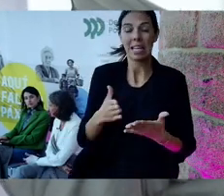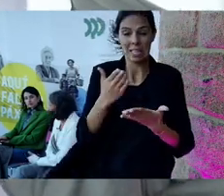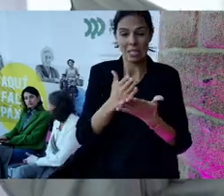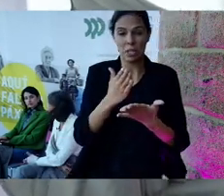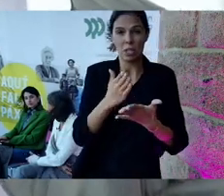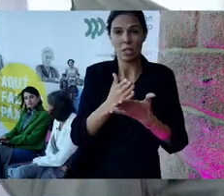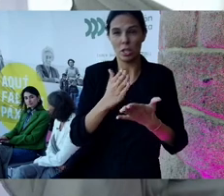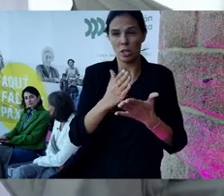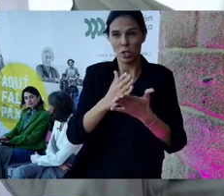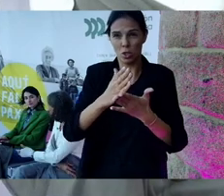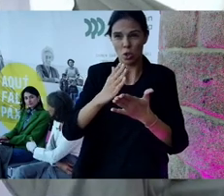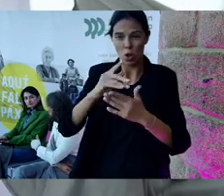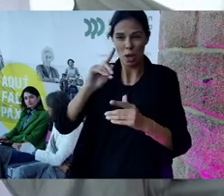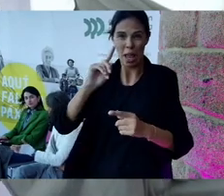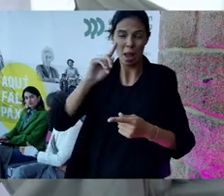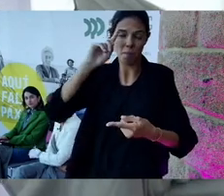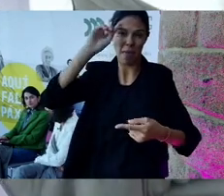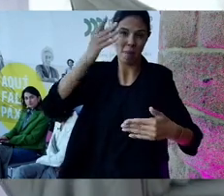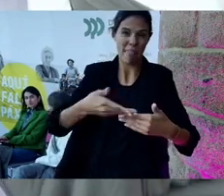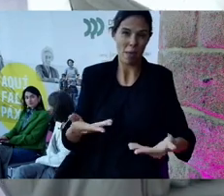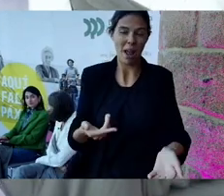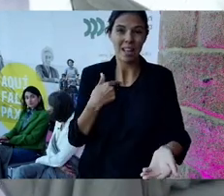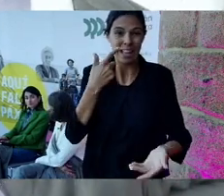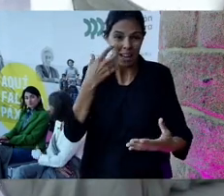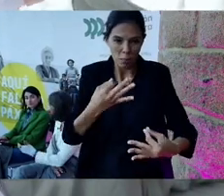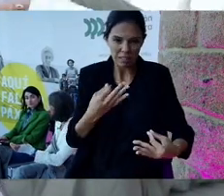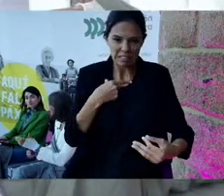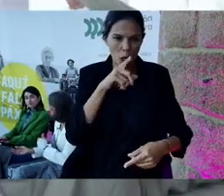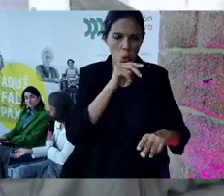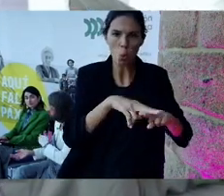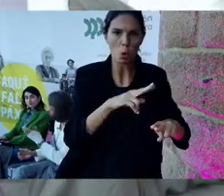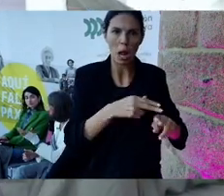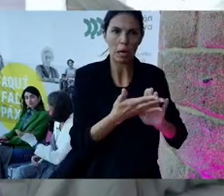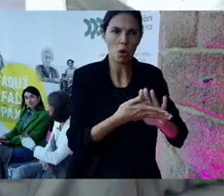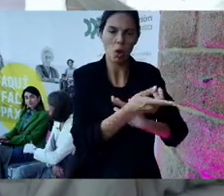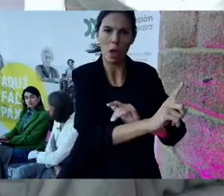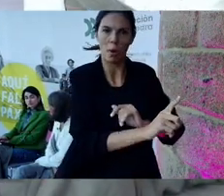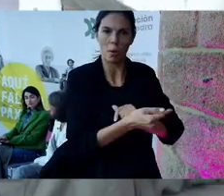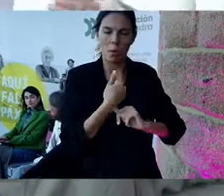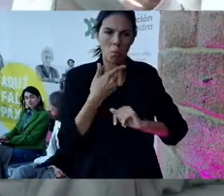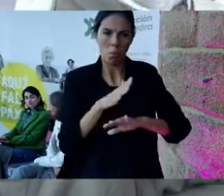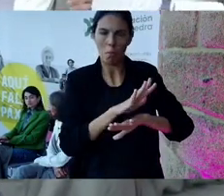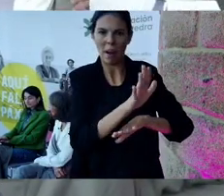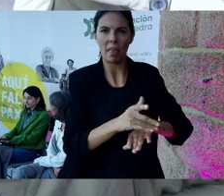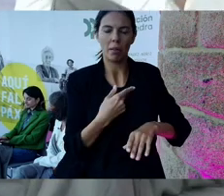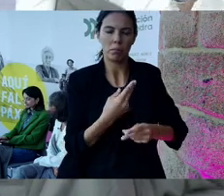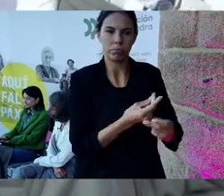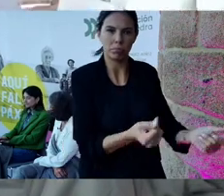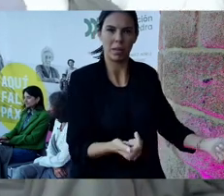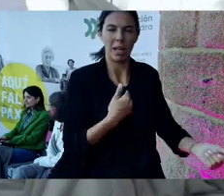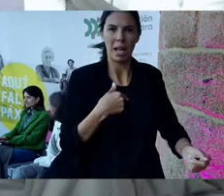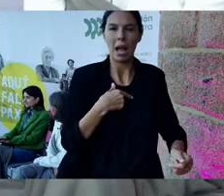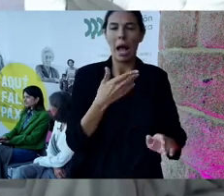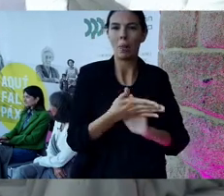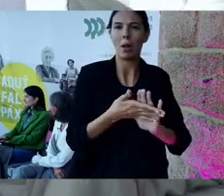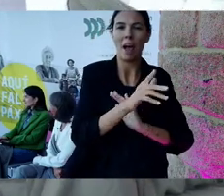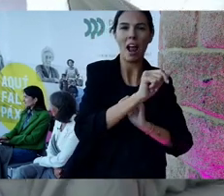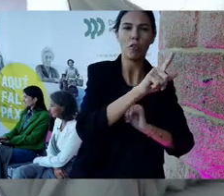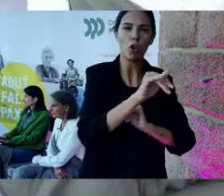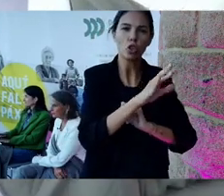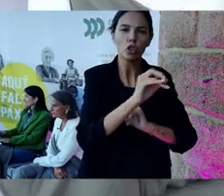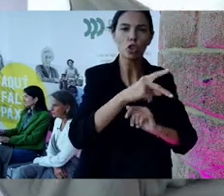que en historia medieval, y que de Urraca ni le hablaba, que sencillamente había desaparecido, que pasaban directamente de Alfonso VI a Alfonso